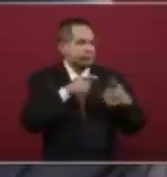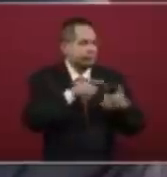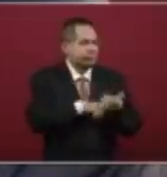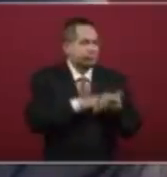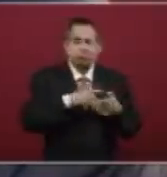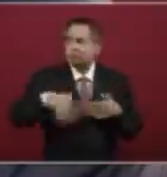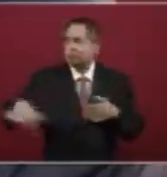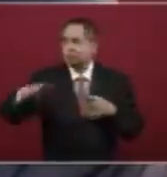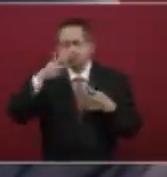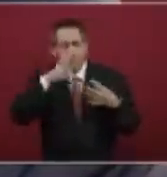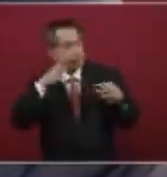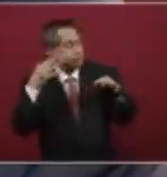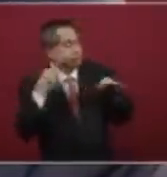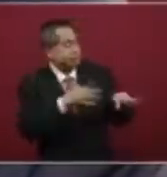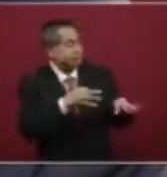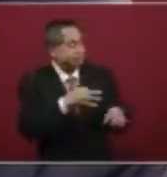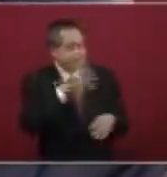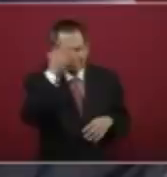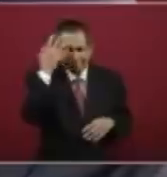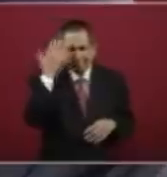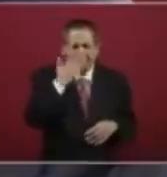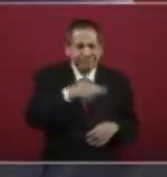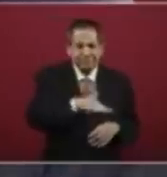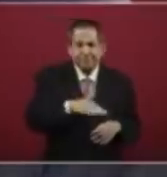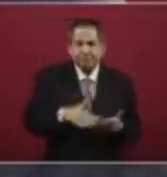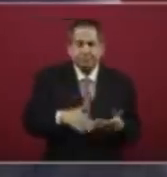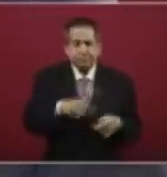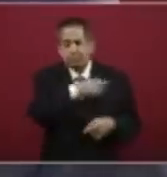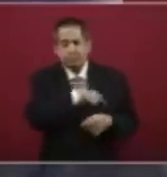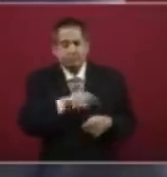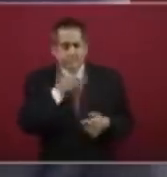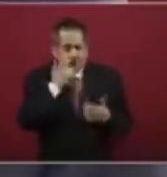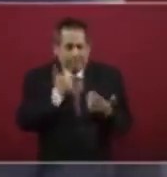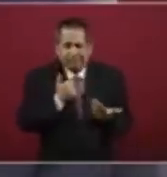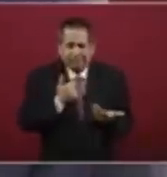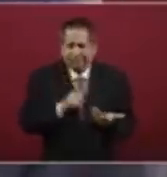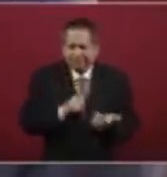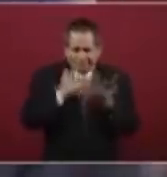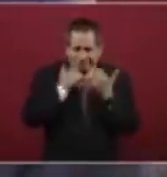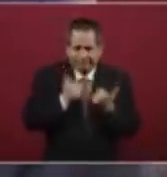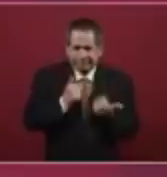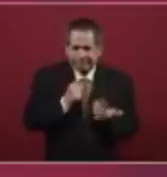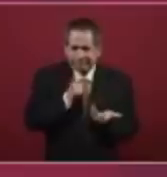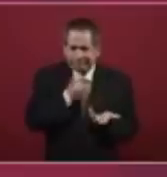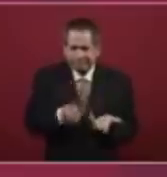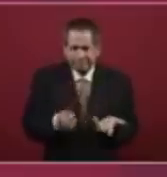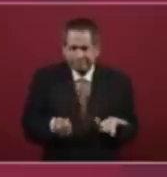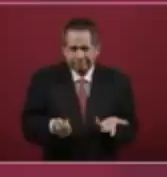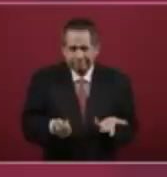dominio público. No sirvió, no funcionó.